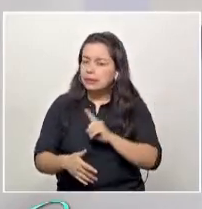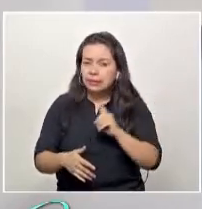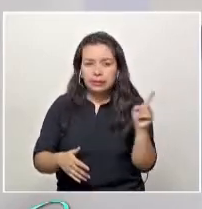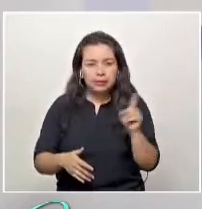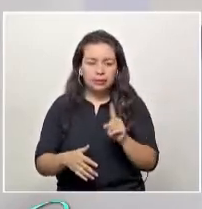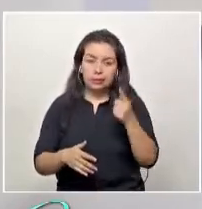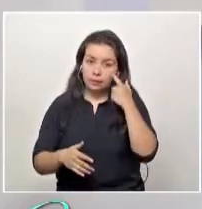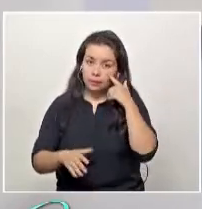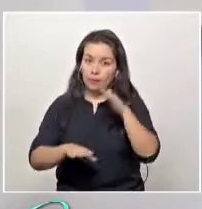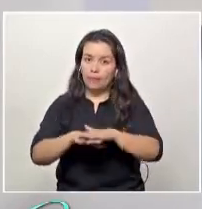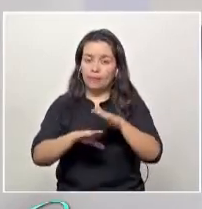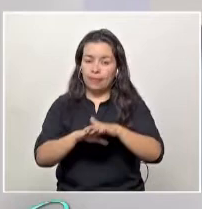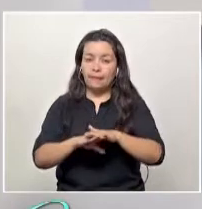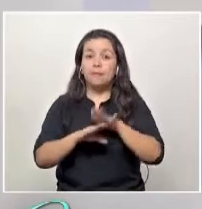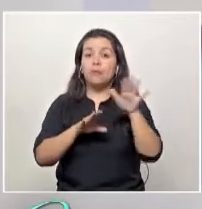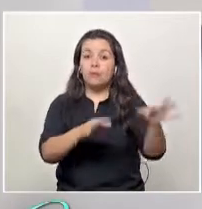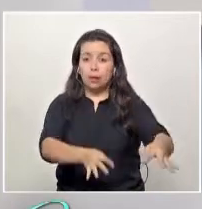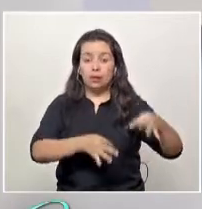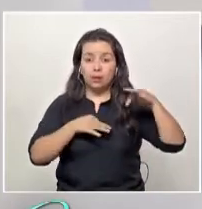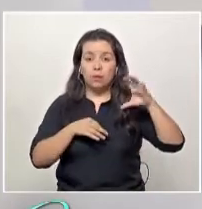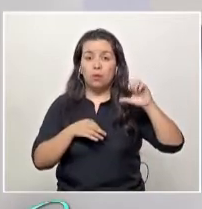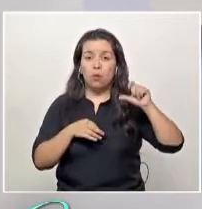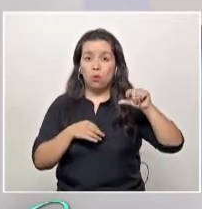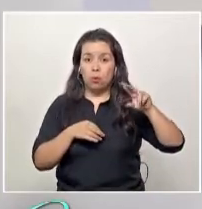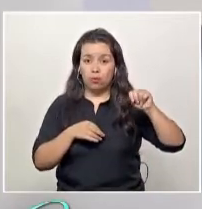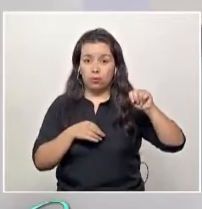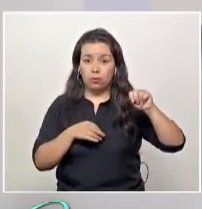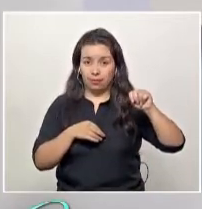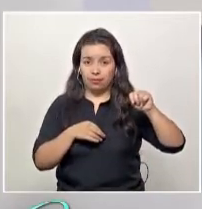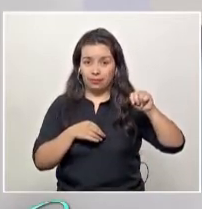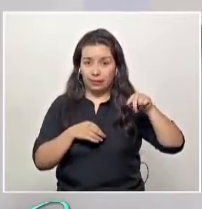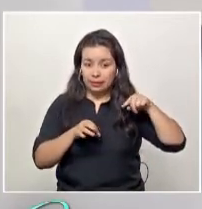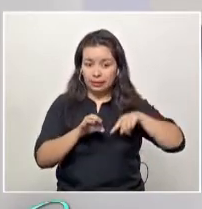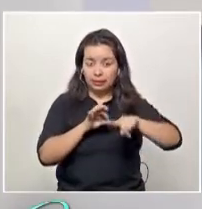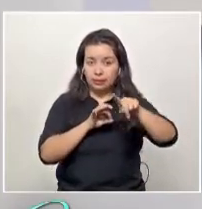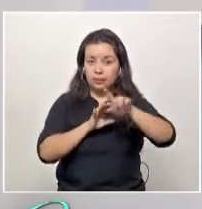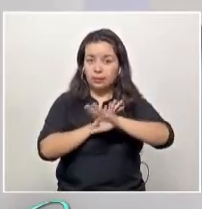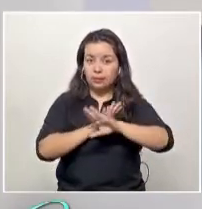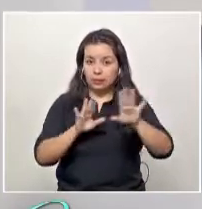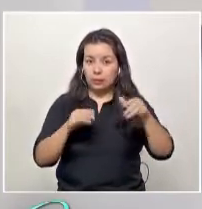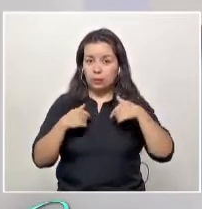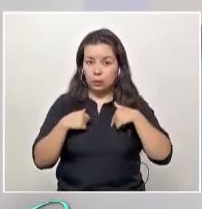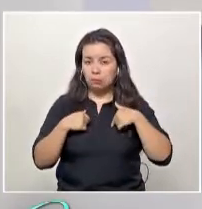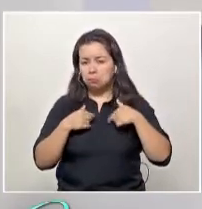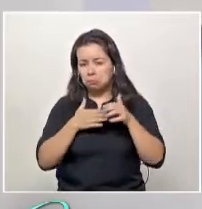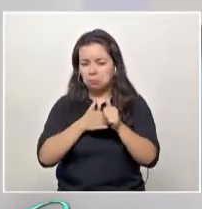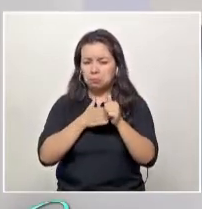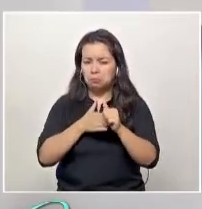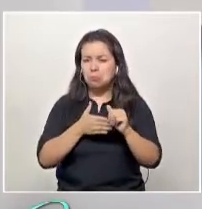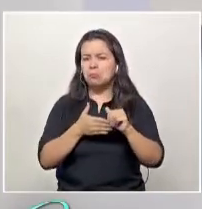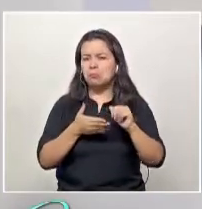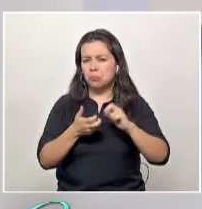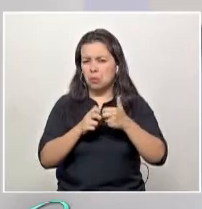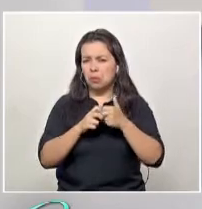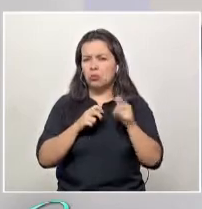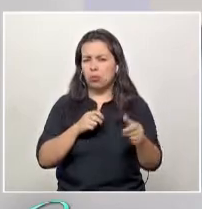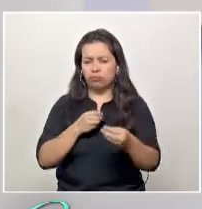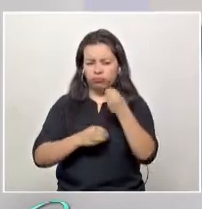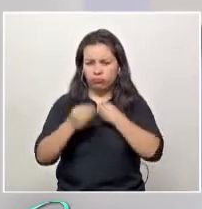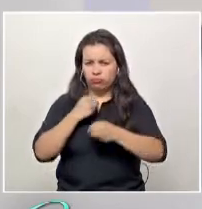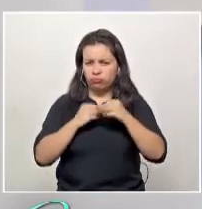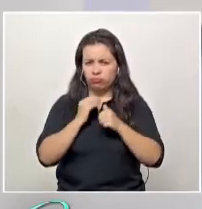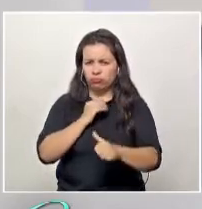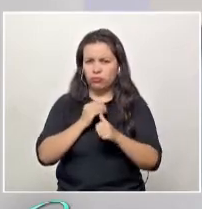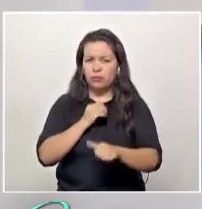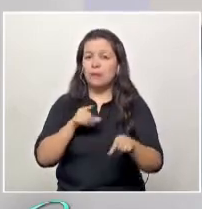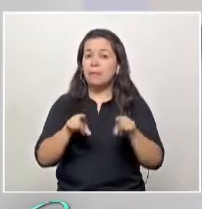Lo primero es que así como le hicieron una colonoscopia, y ya más o menos uno tiene una orientación de algún problema digestivo, hay que